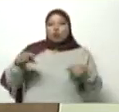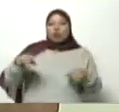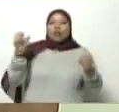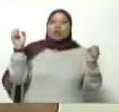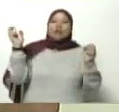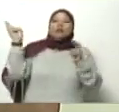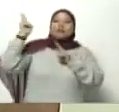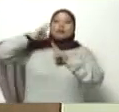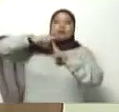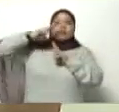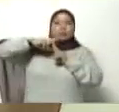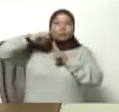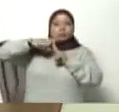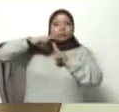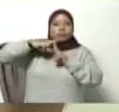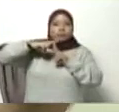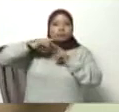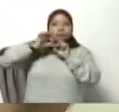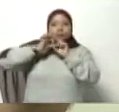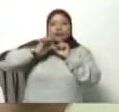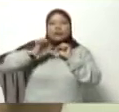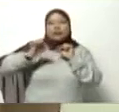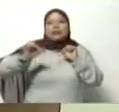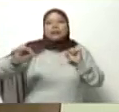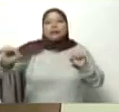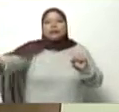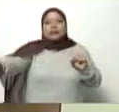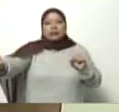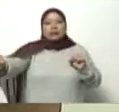porque bueno, no pudimos llegar a Táchira por cuestiones